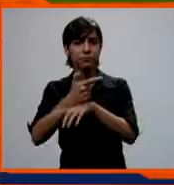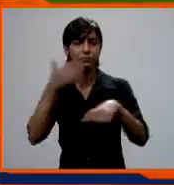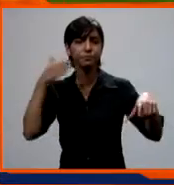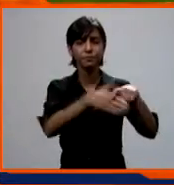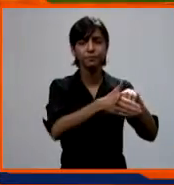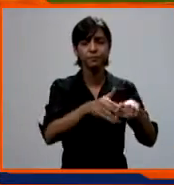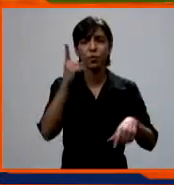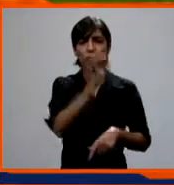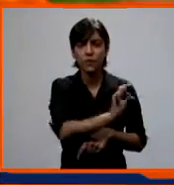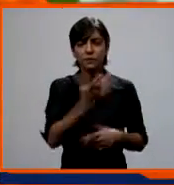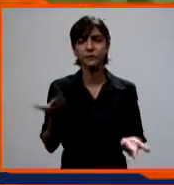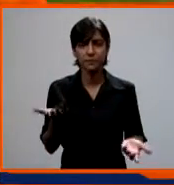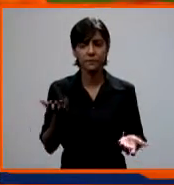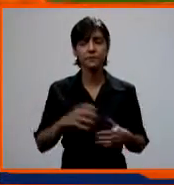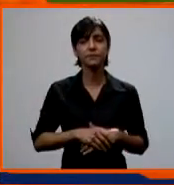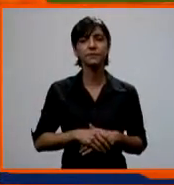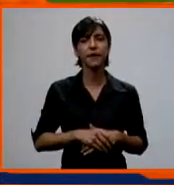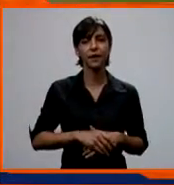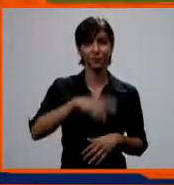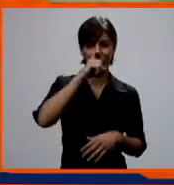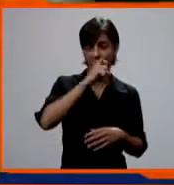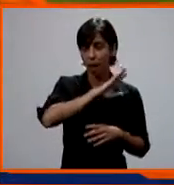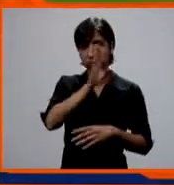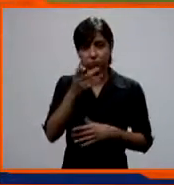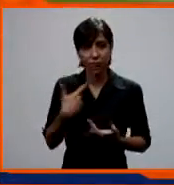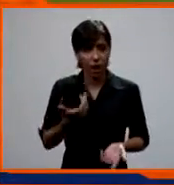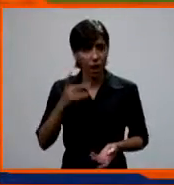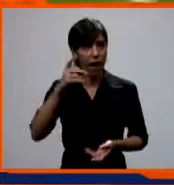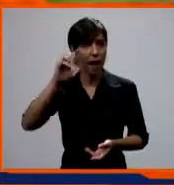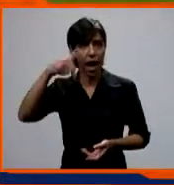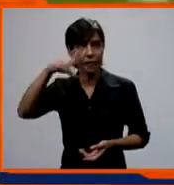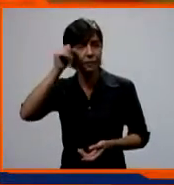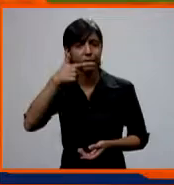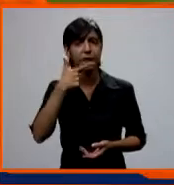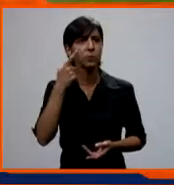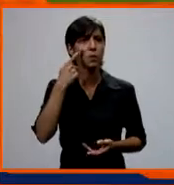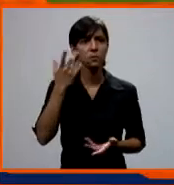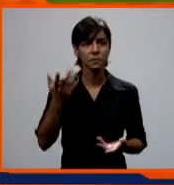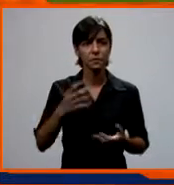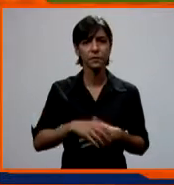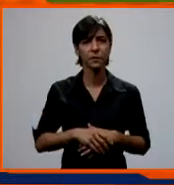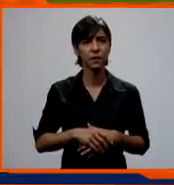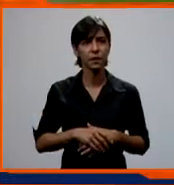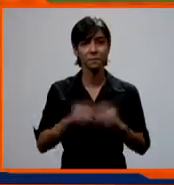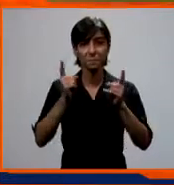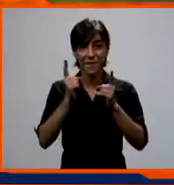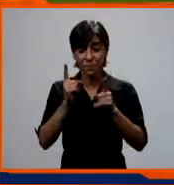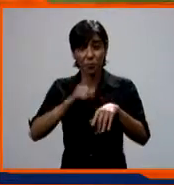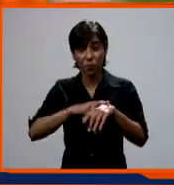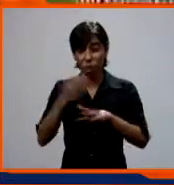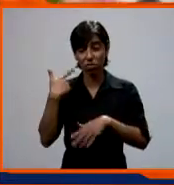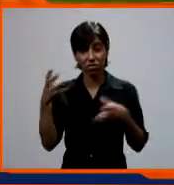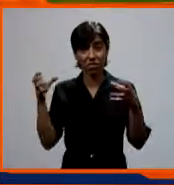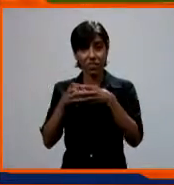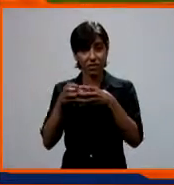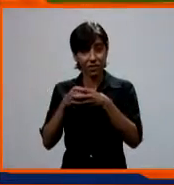le ganaba a los Andes, le propinaba un duro golpe porque al mismo tiempo a Casuso, con este resultado parcial,